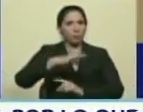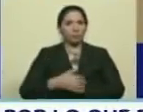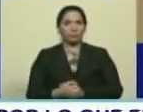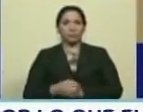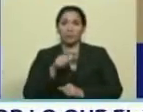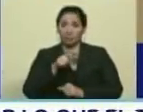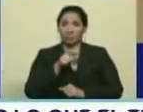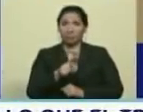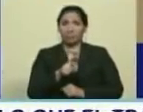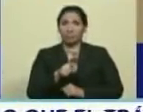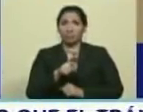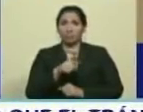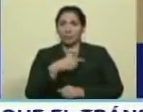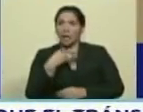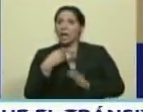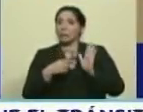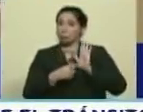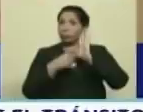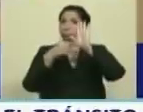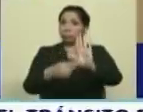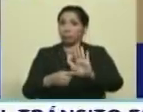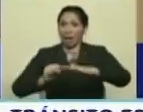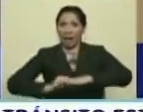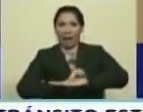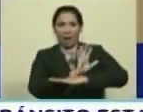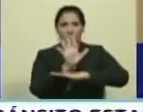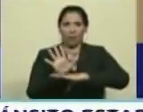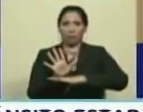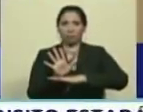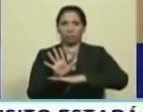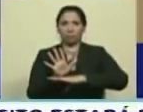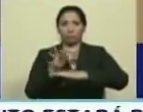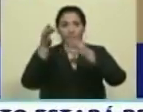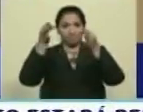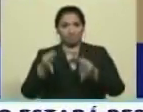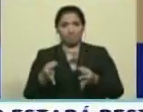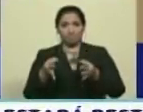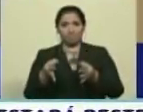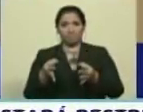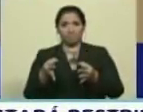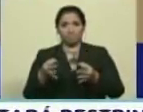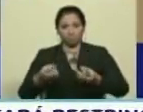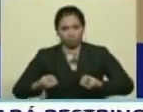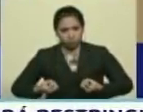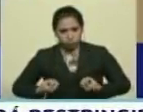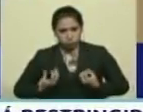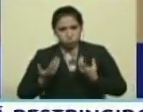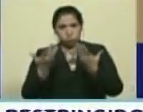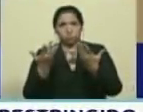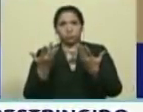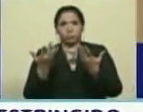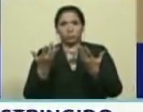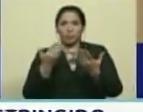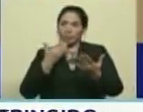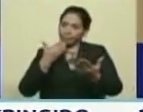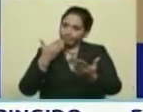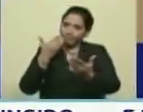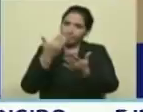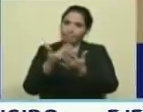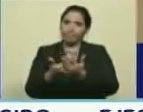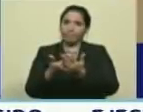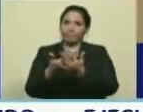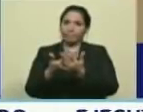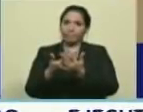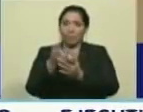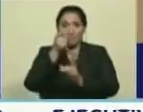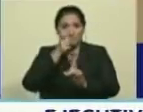es lo que representa el ALBA. Realmente deseo expresar mi gratitud y la de mi